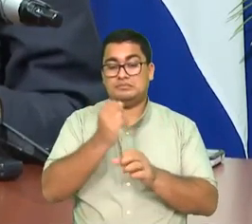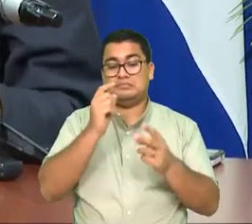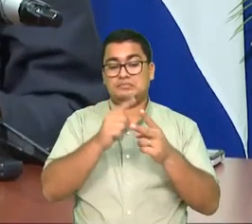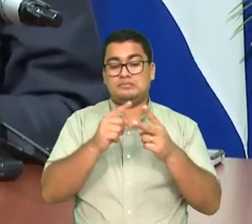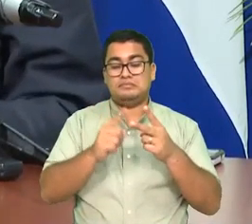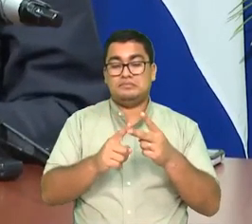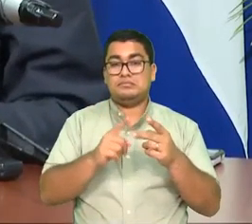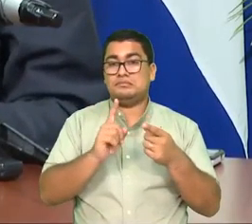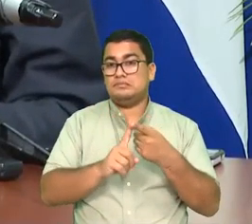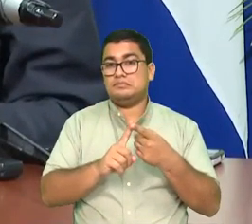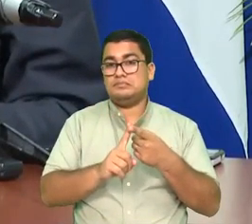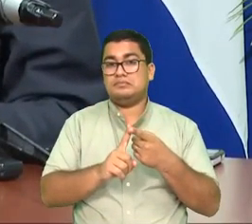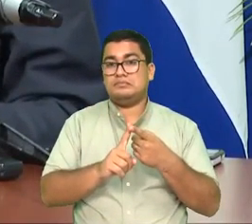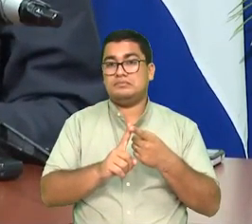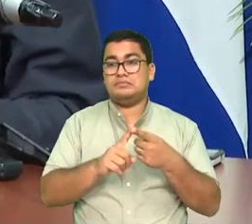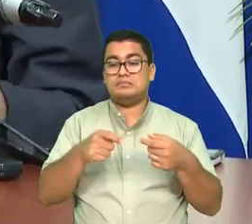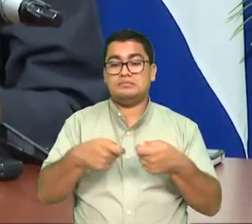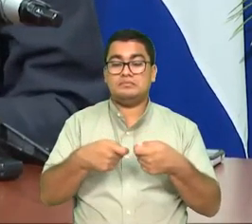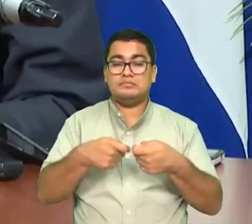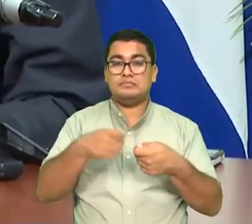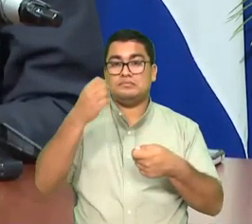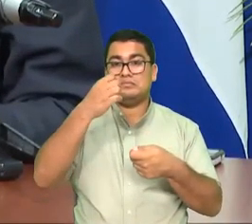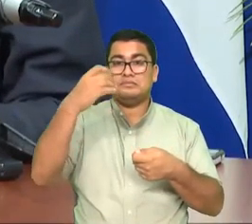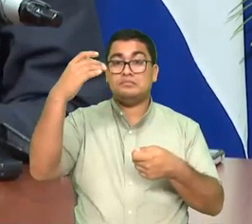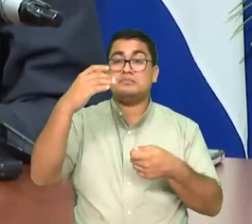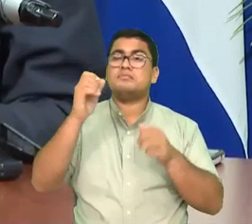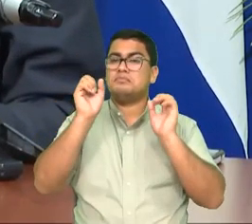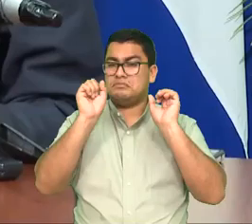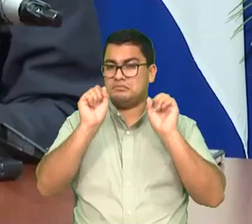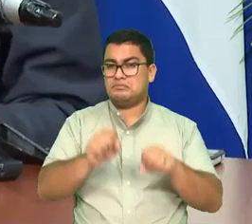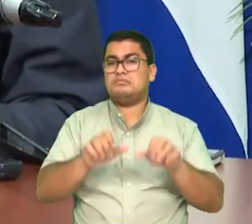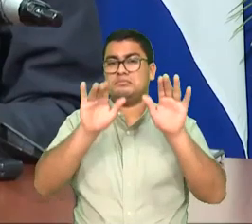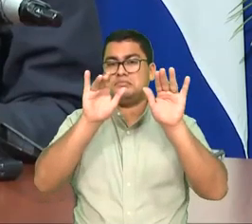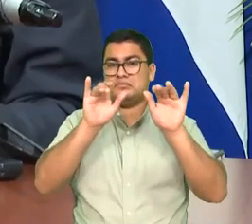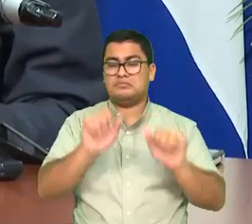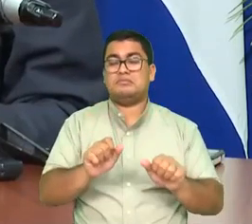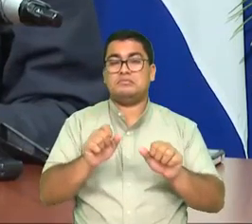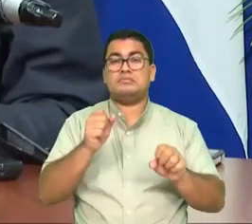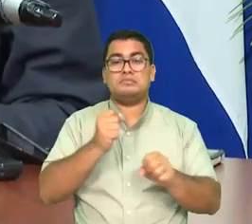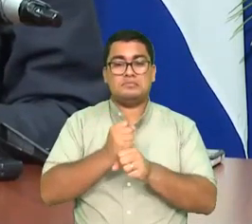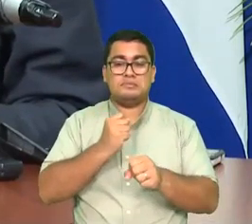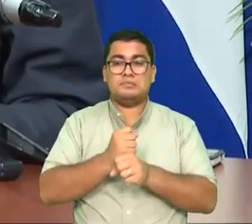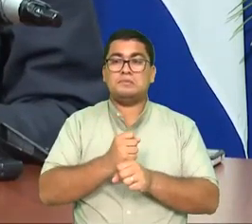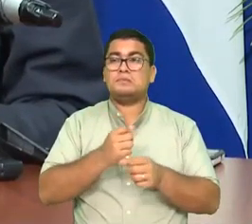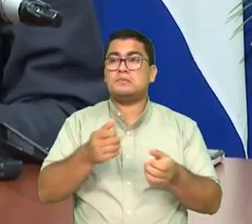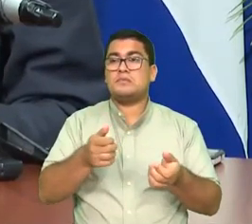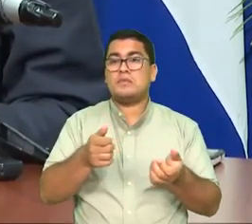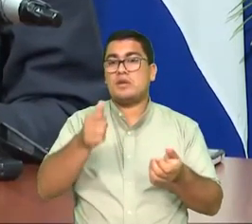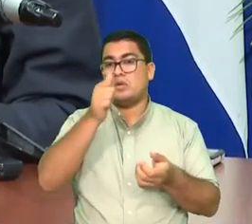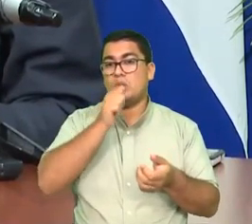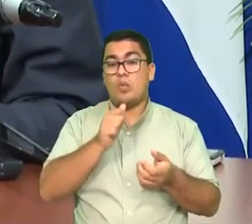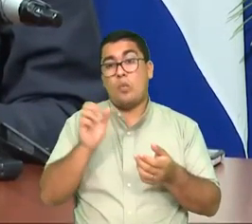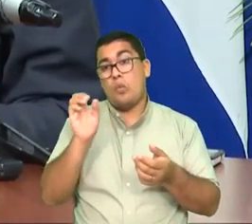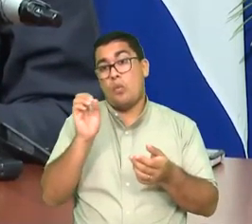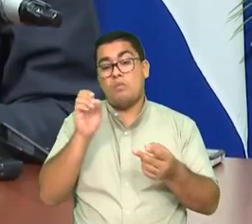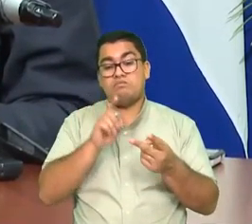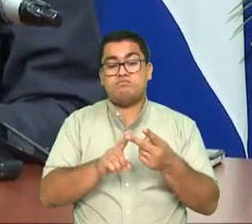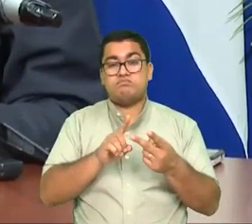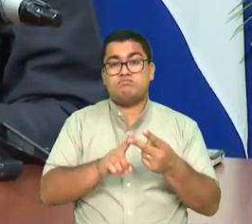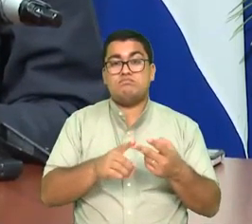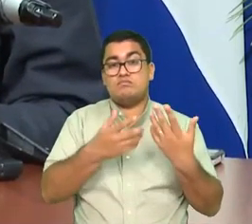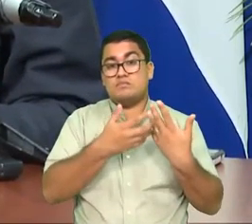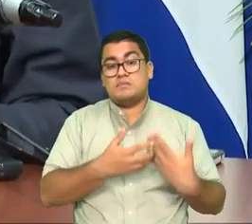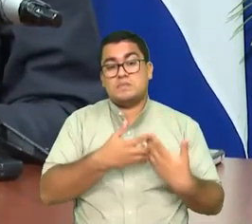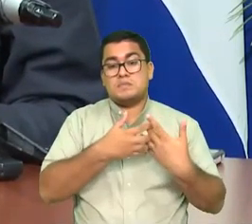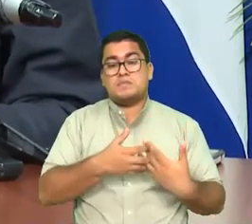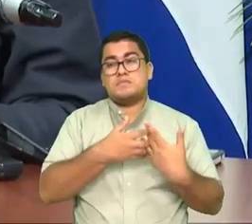si se establece el servicio de energía eléctrica podríamos ya operar entonces con energía comercial, y si no, nosotros también estamos trabajando en una línea paralela